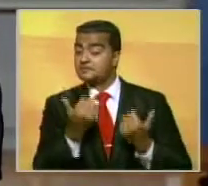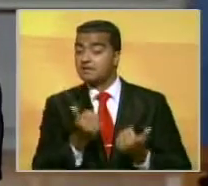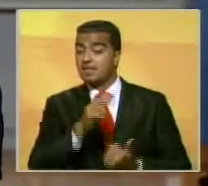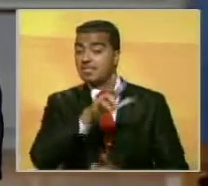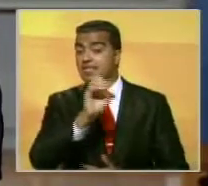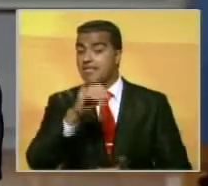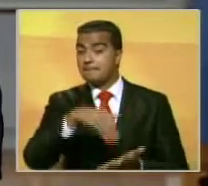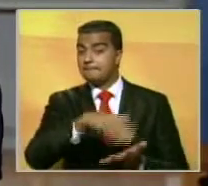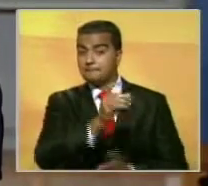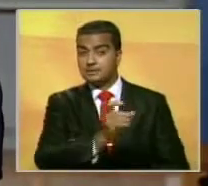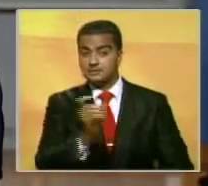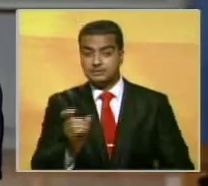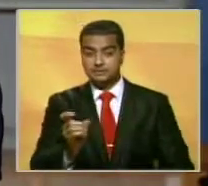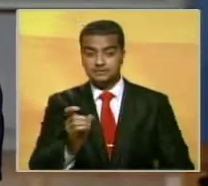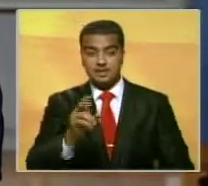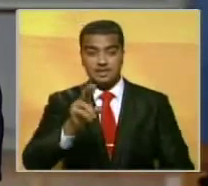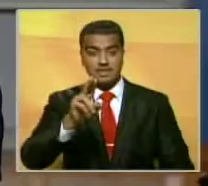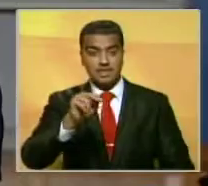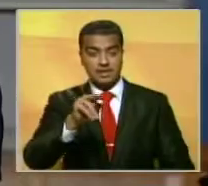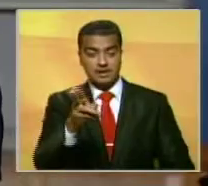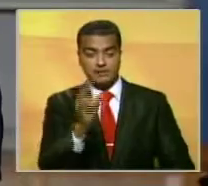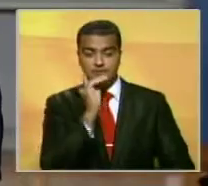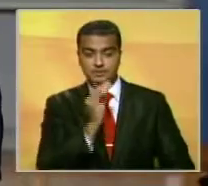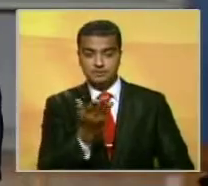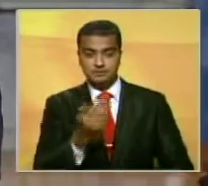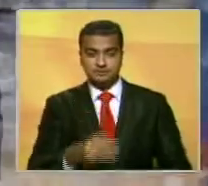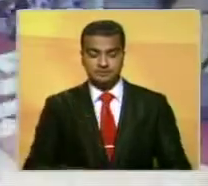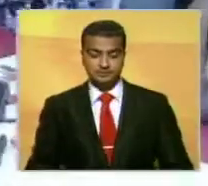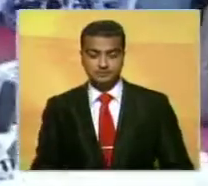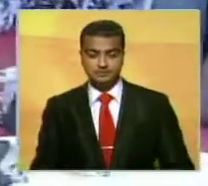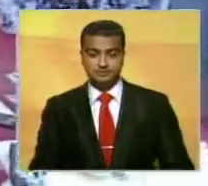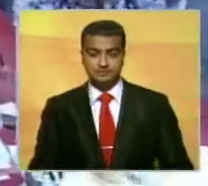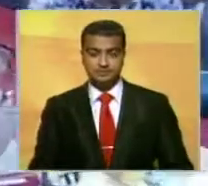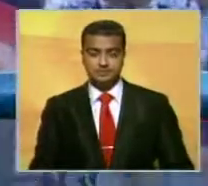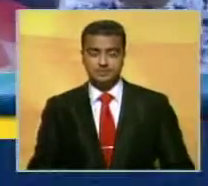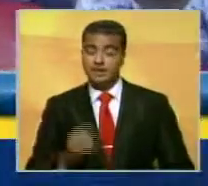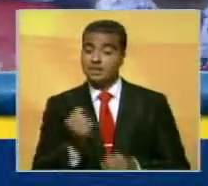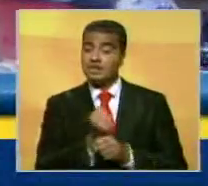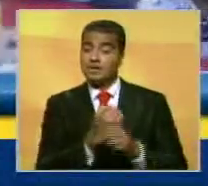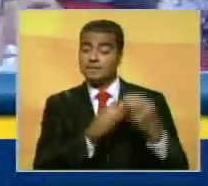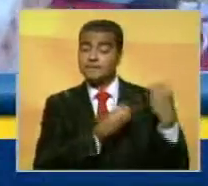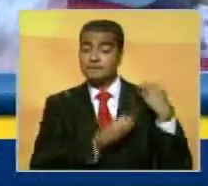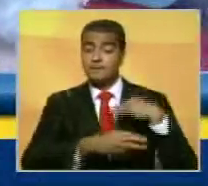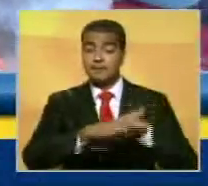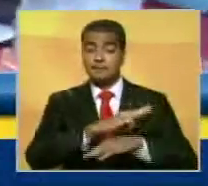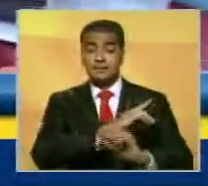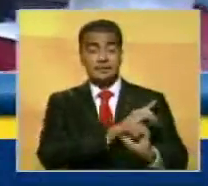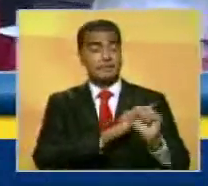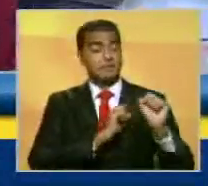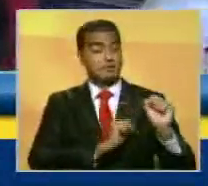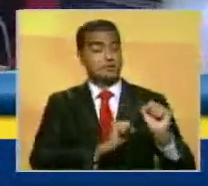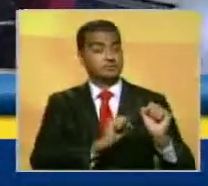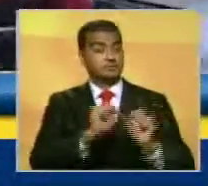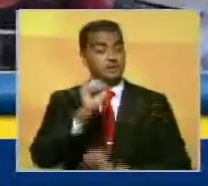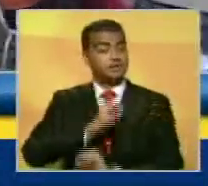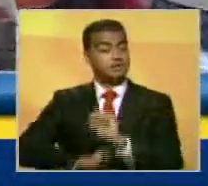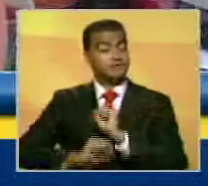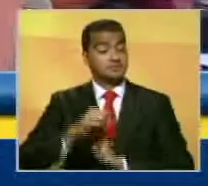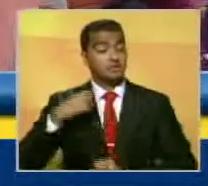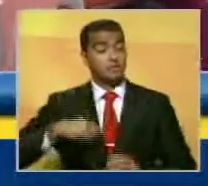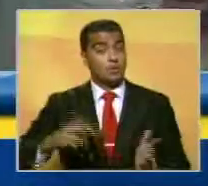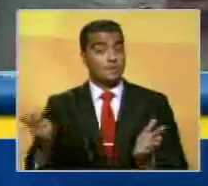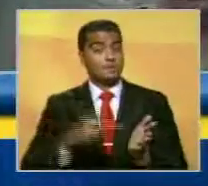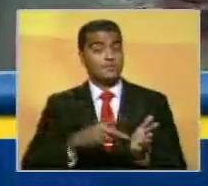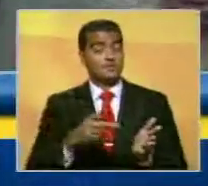más de 30.000 personas natalia hernández nos amplía la jornada patrocinada por el ministerio del poder popular para la defensa contó con la